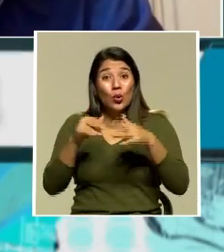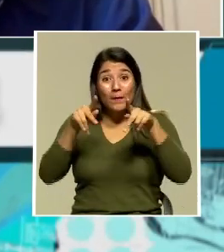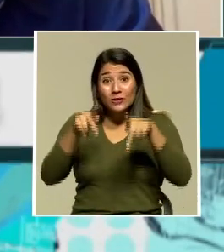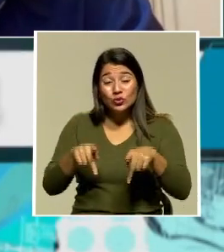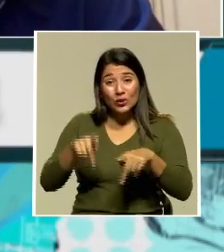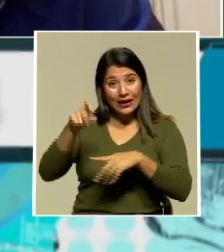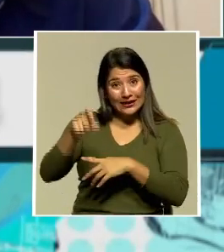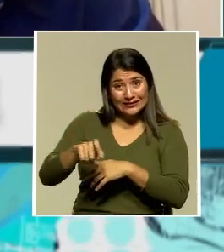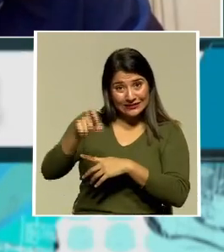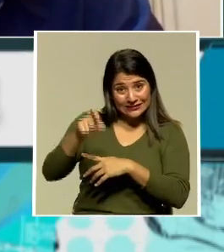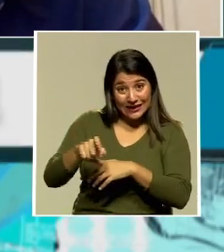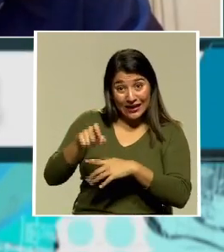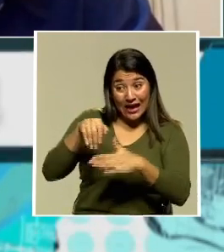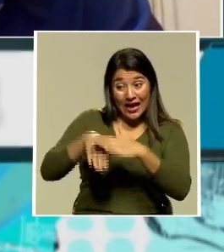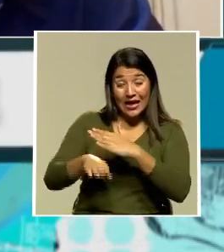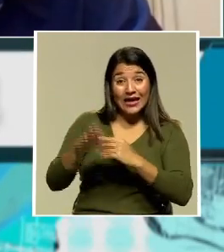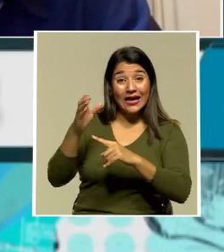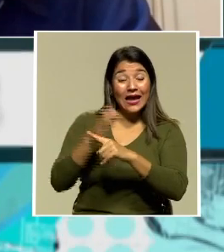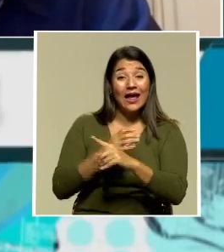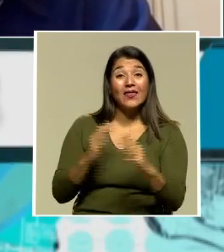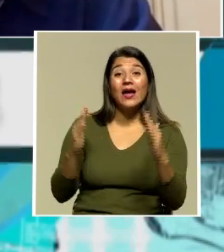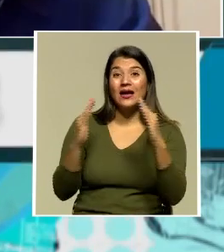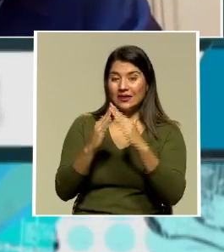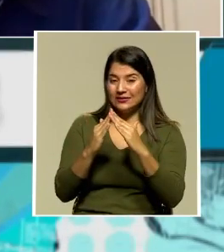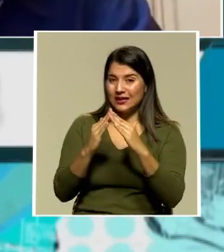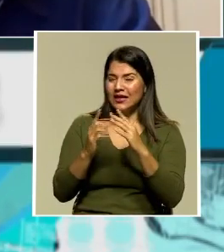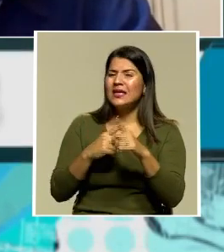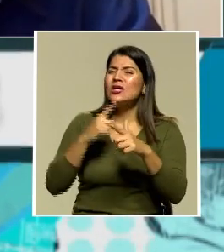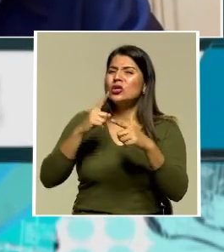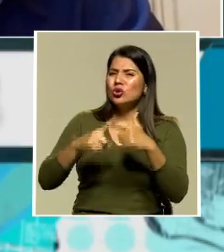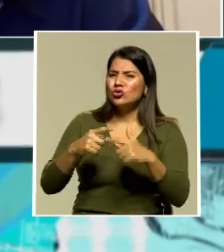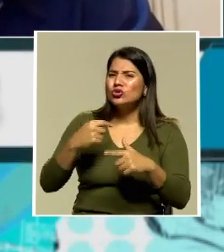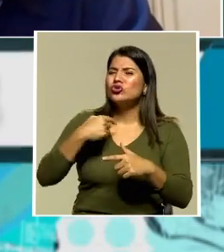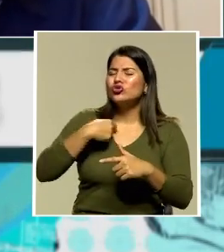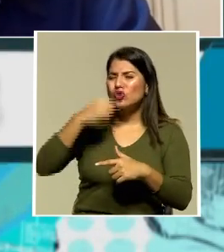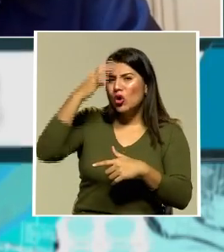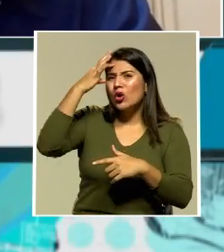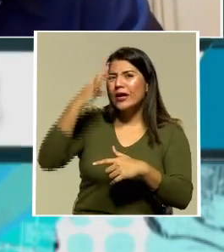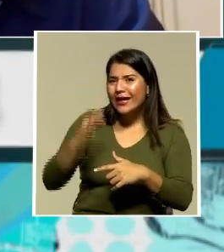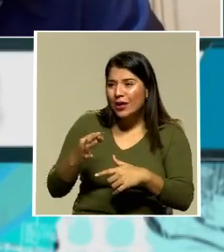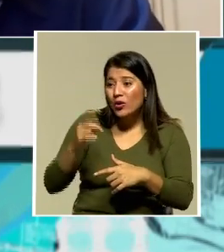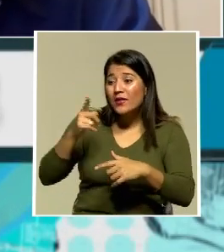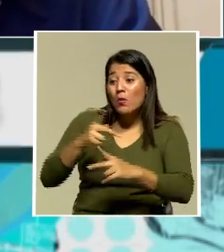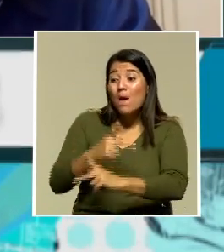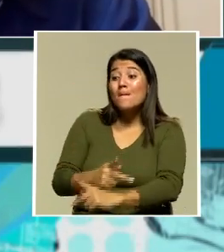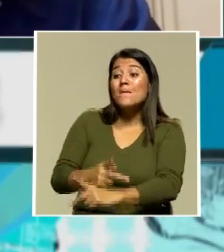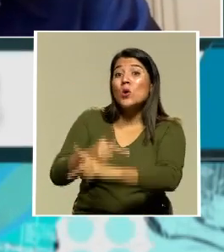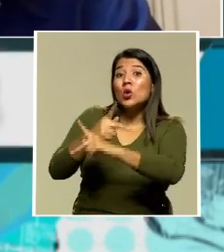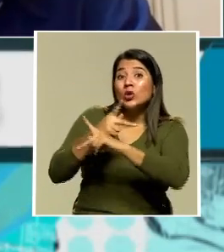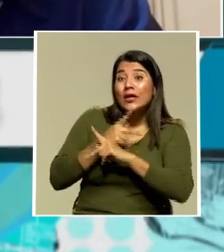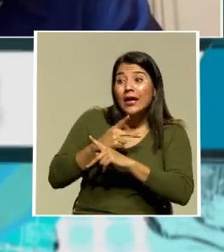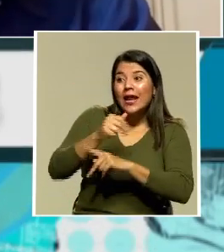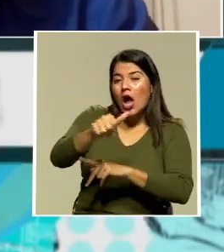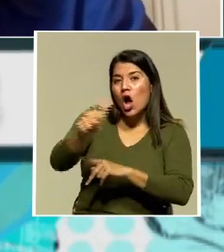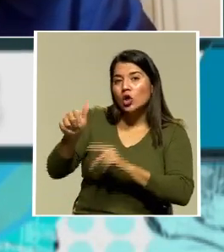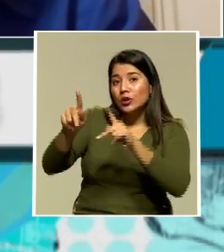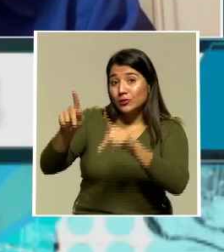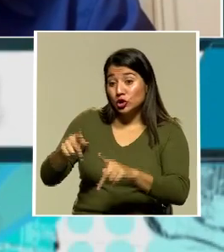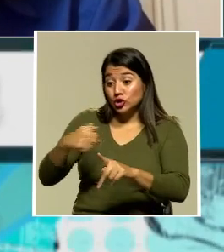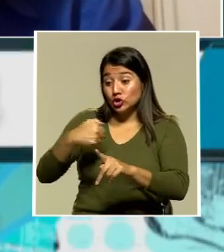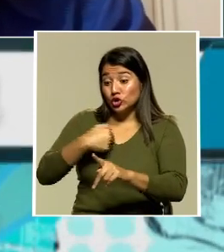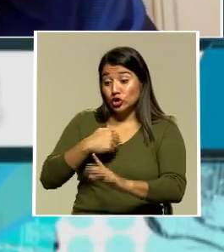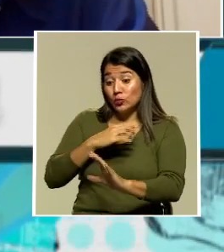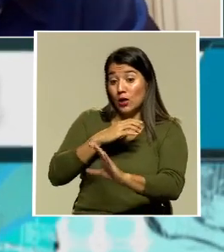uno vive esta situación tan de cerca, yo creo que esto es un proteger a los demás, el hecho de que me cuide, yo cuido a